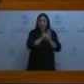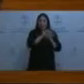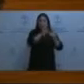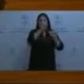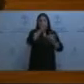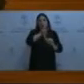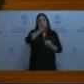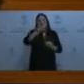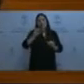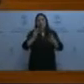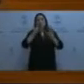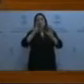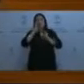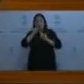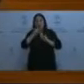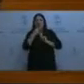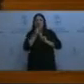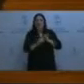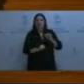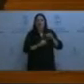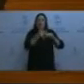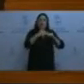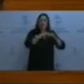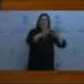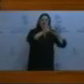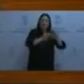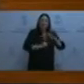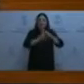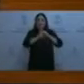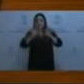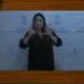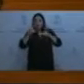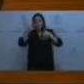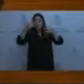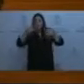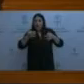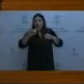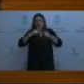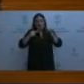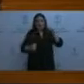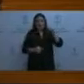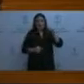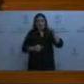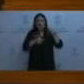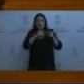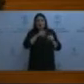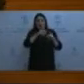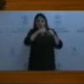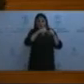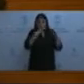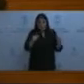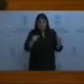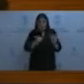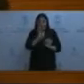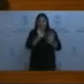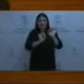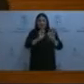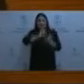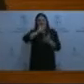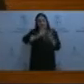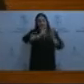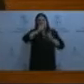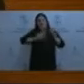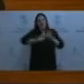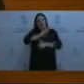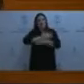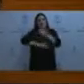un mínimo del 7 y un máximo del 10, pero la realidad es muy distinta y Asturias está entre las comunidades autónomas con menor tasa de contratación de personas